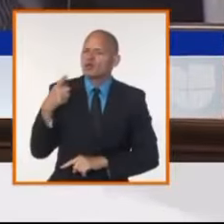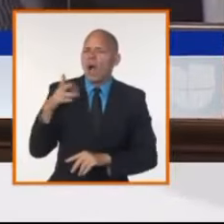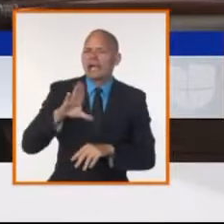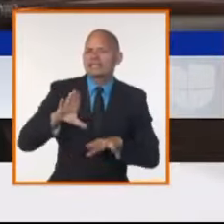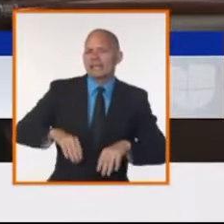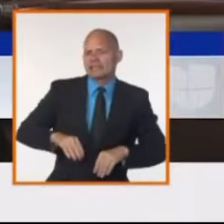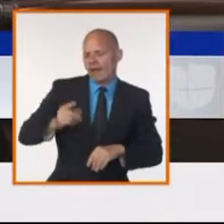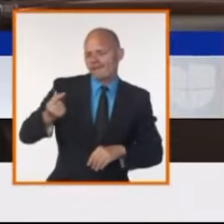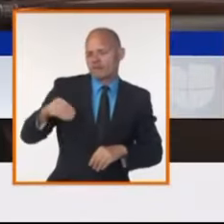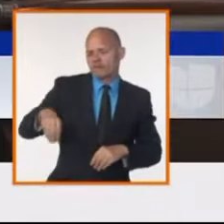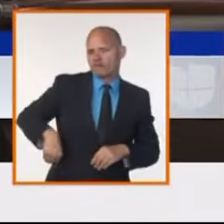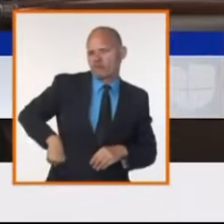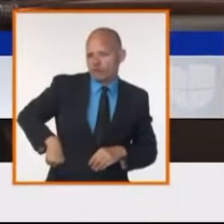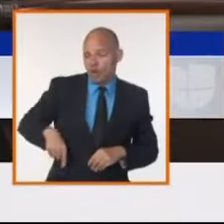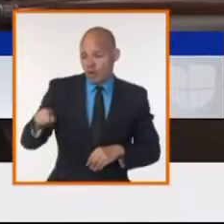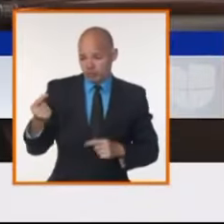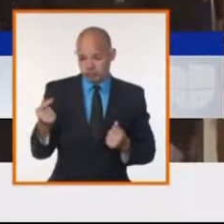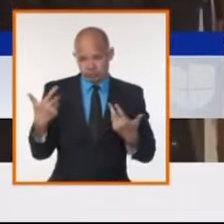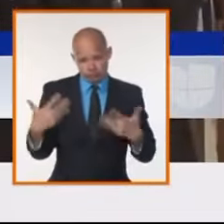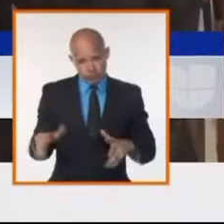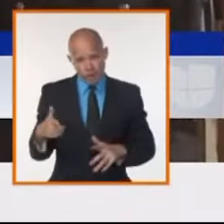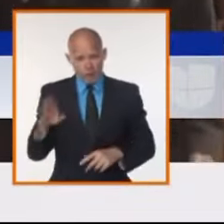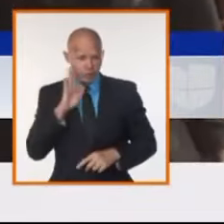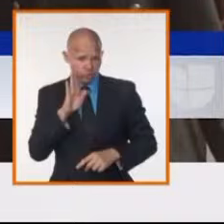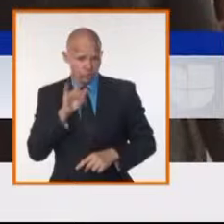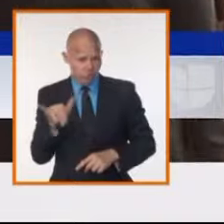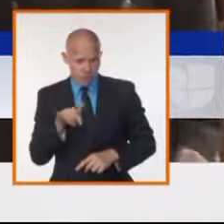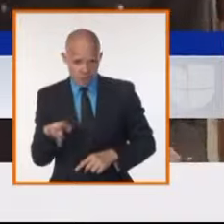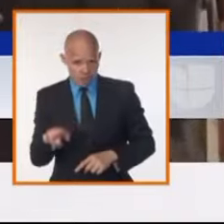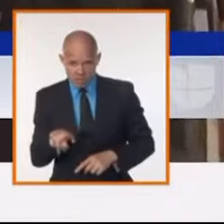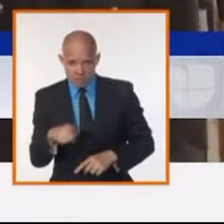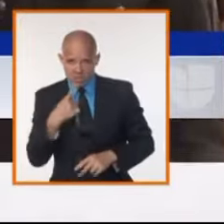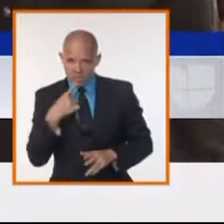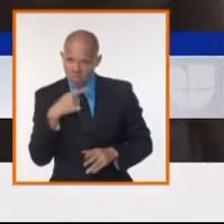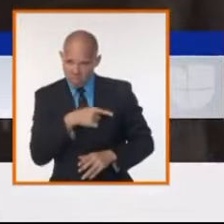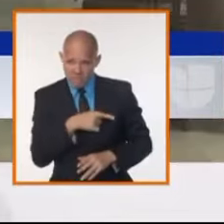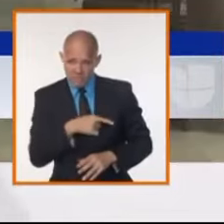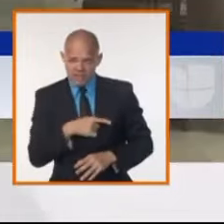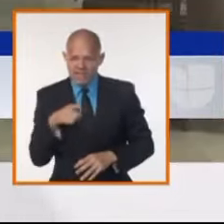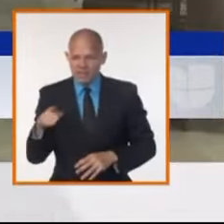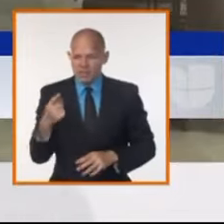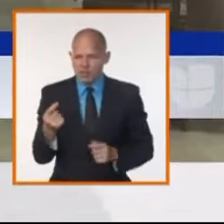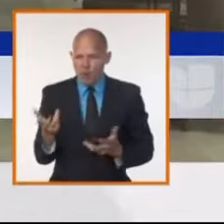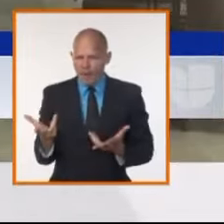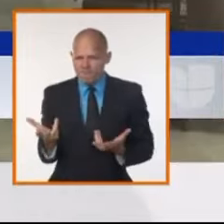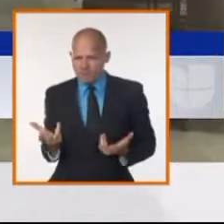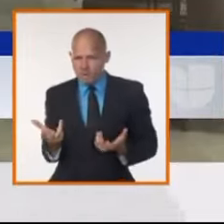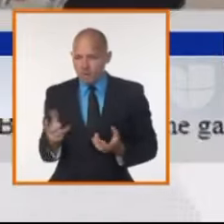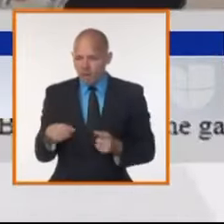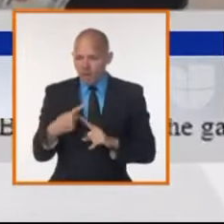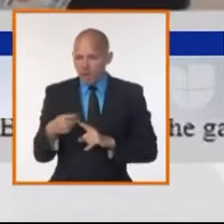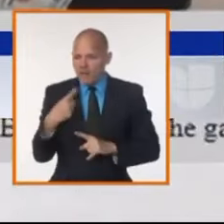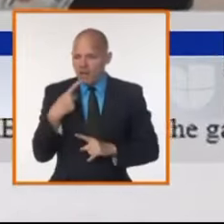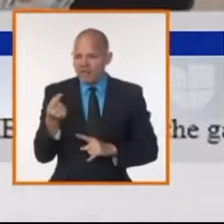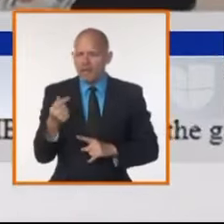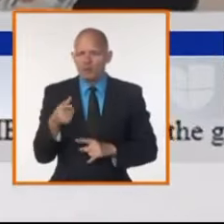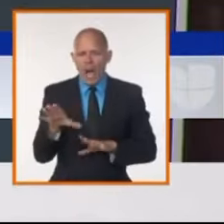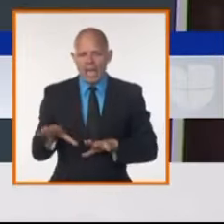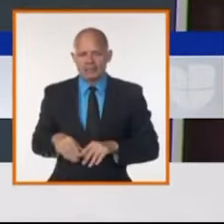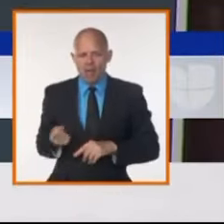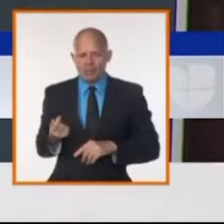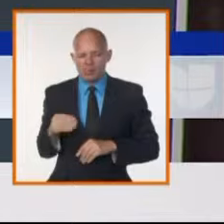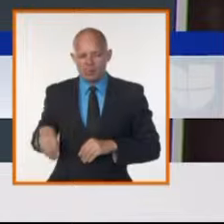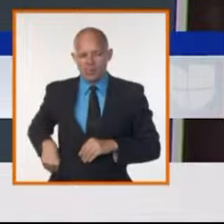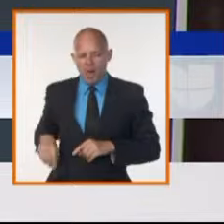era poderoso pero también era corrupto lo describió como codicioso y alega que tomó dinero en efectivo